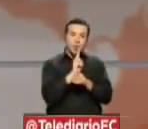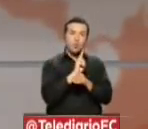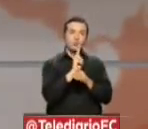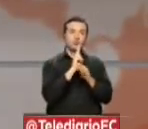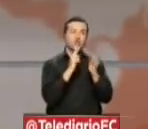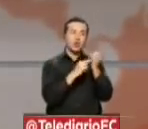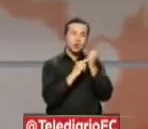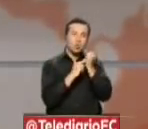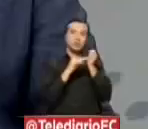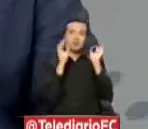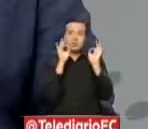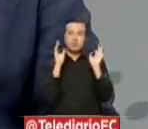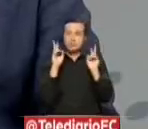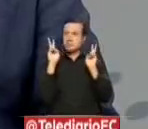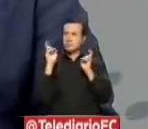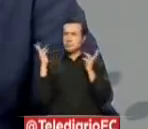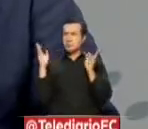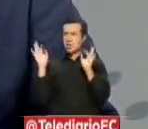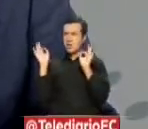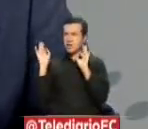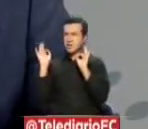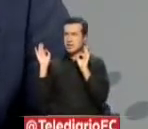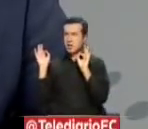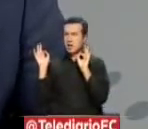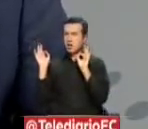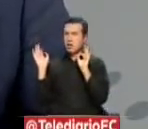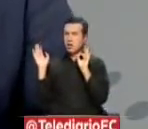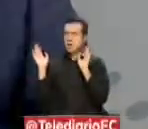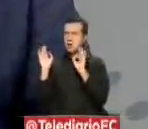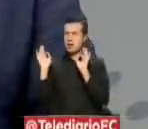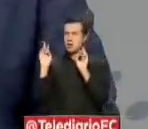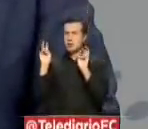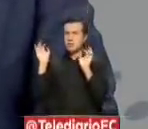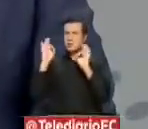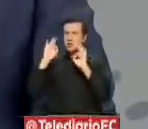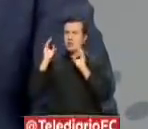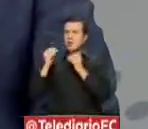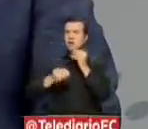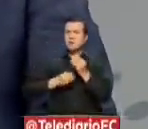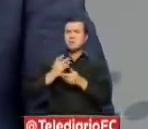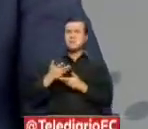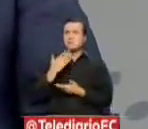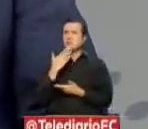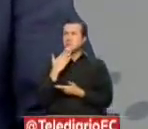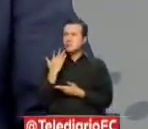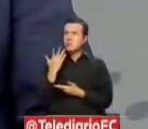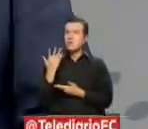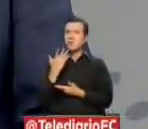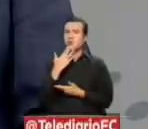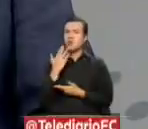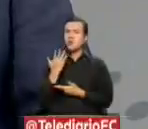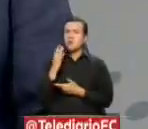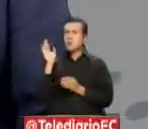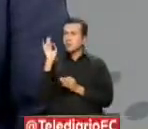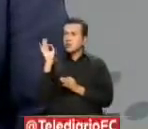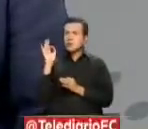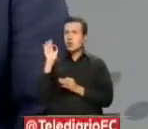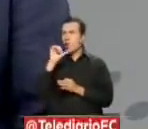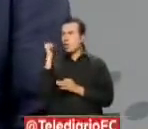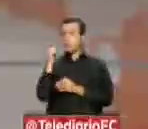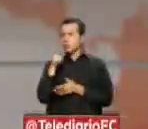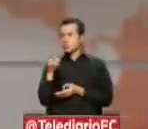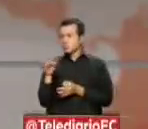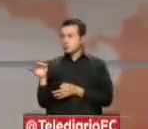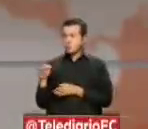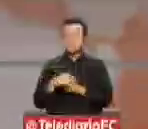de la energía. A ver, en este ámbito, ¿qué se podría hacer en el tema de la energía? De fuentes energéticas alternativas.